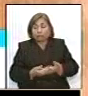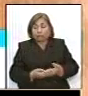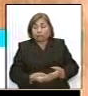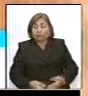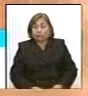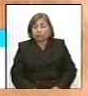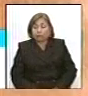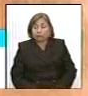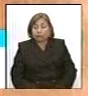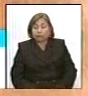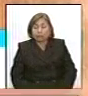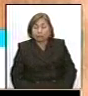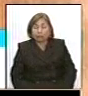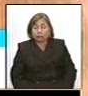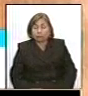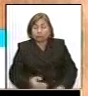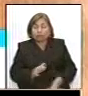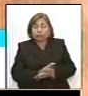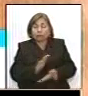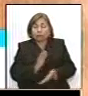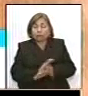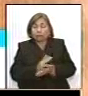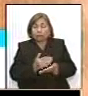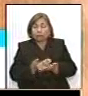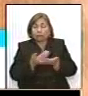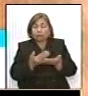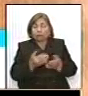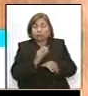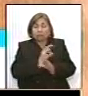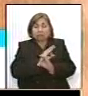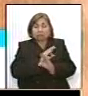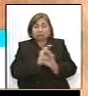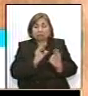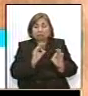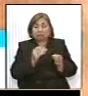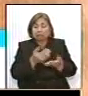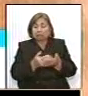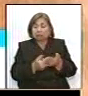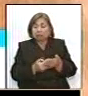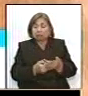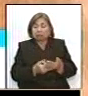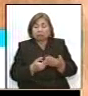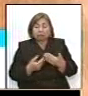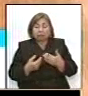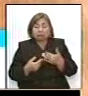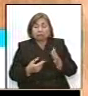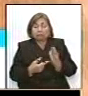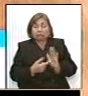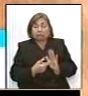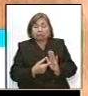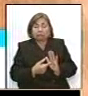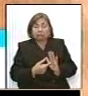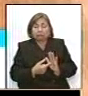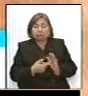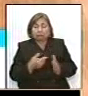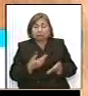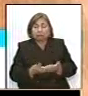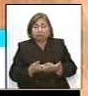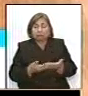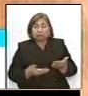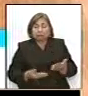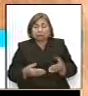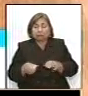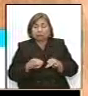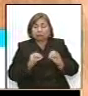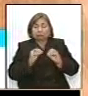correspondiente y la documentación posterior, no existe ningún documento emitido por la comisión que señale que el argumento es